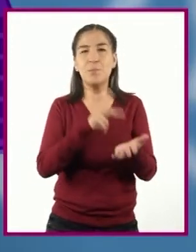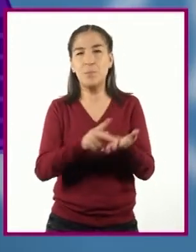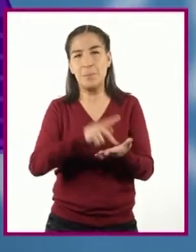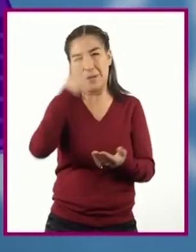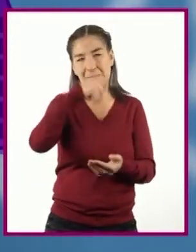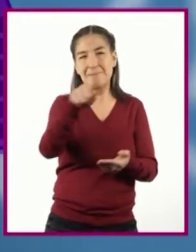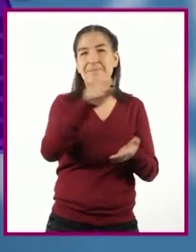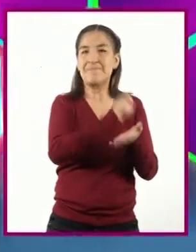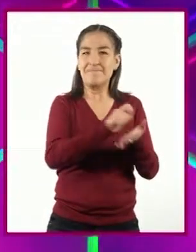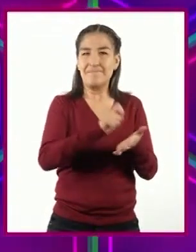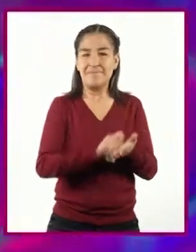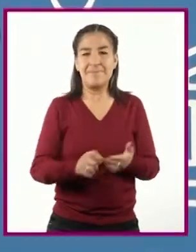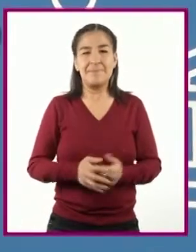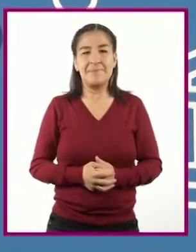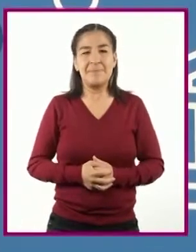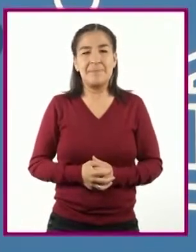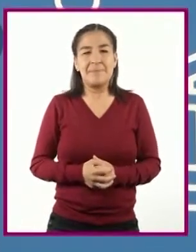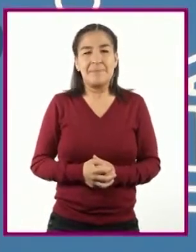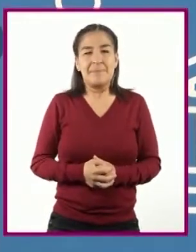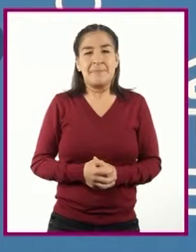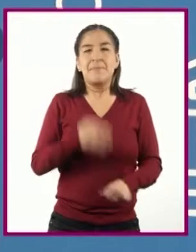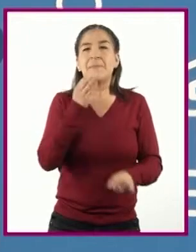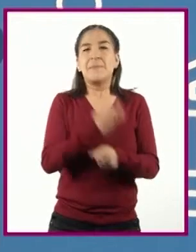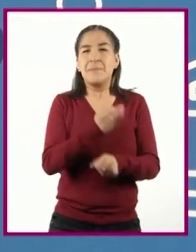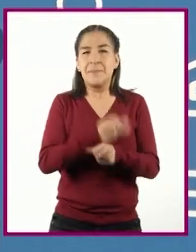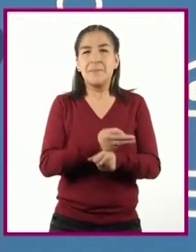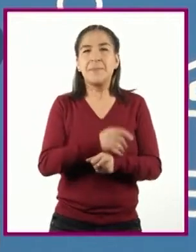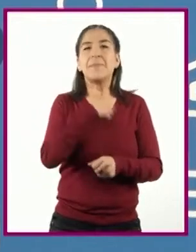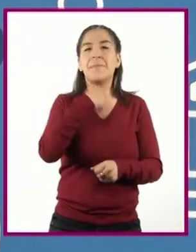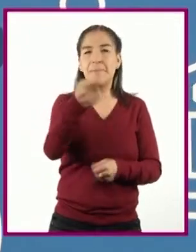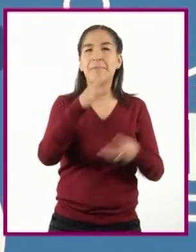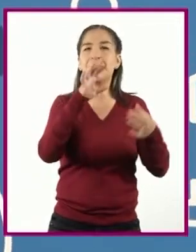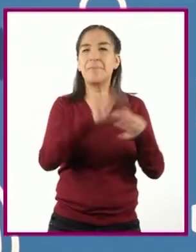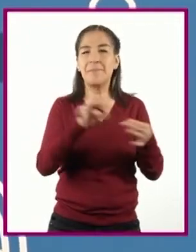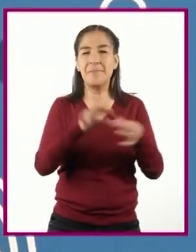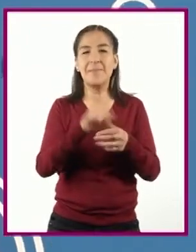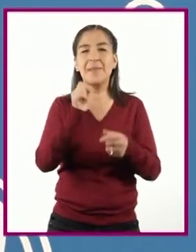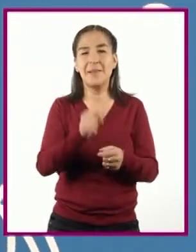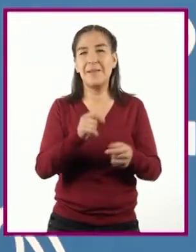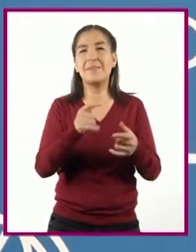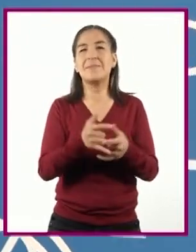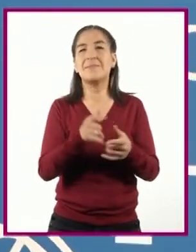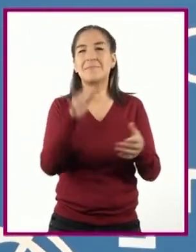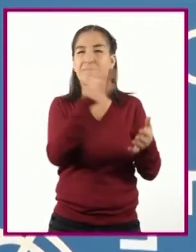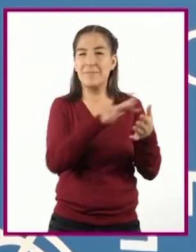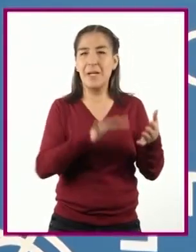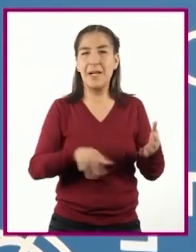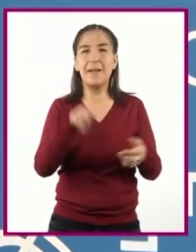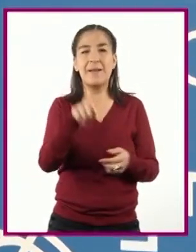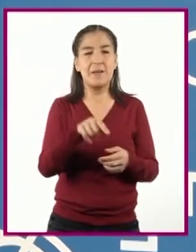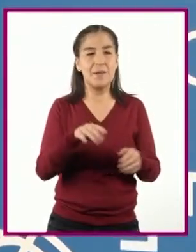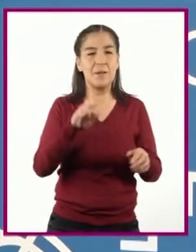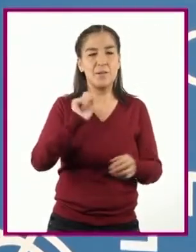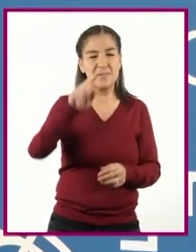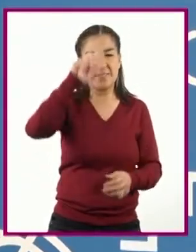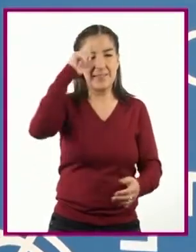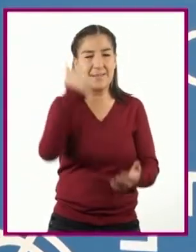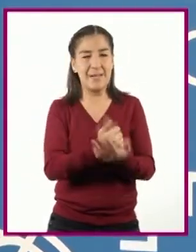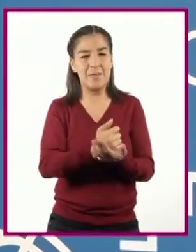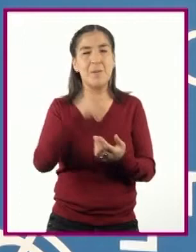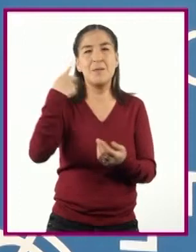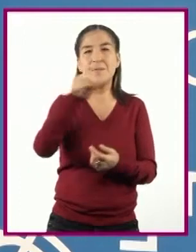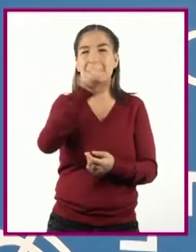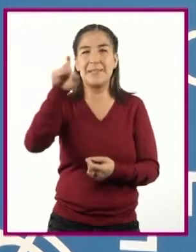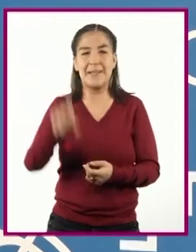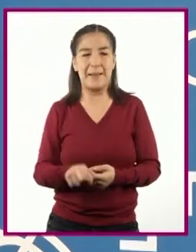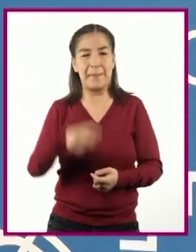para hacer anotaciones. A continuación, les compartiré un fragmento del artículo titulado El trauma tejano mexicano de